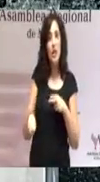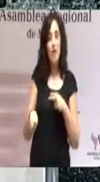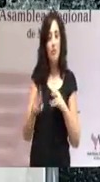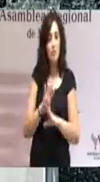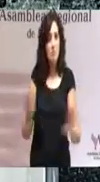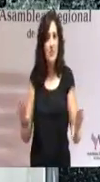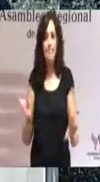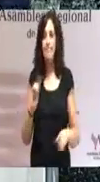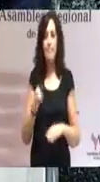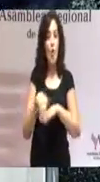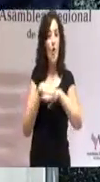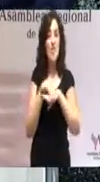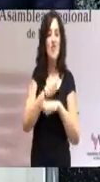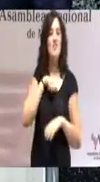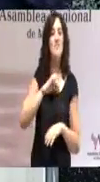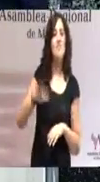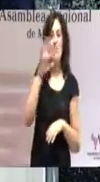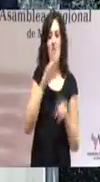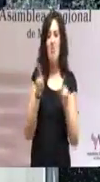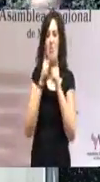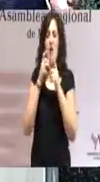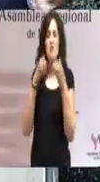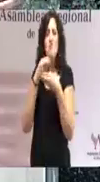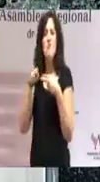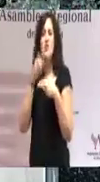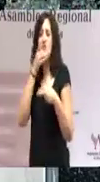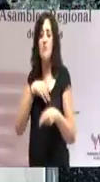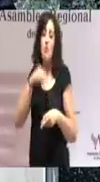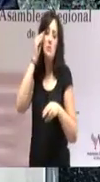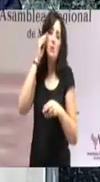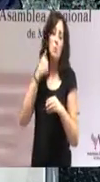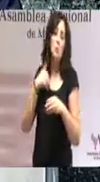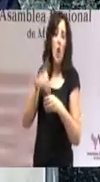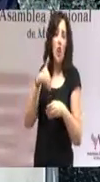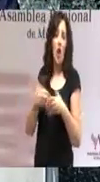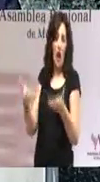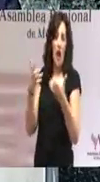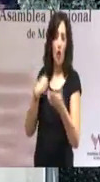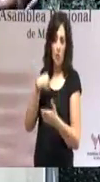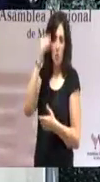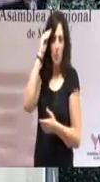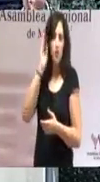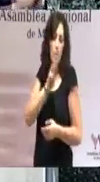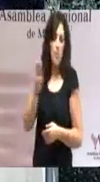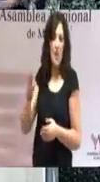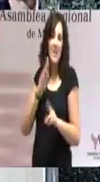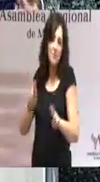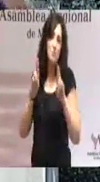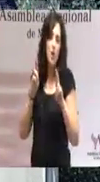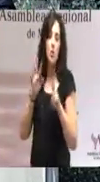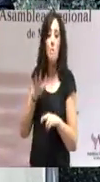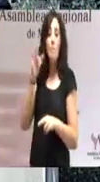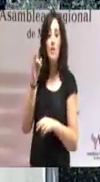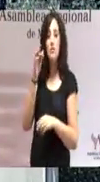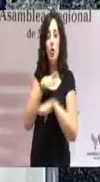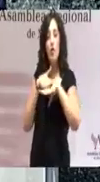también del Gobierno de España, sea cual fuere. Yo espero que sea el que ha ganado las elecciones, y de un Gobierno comprometido con